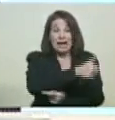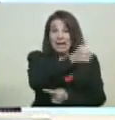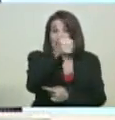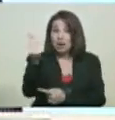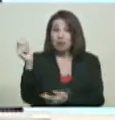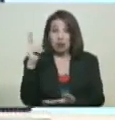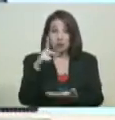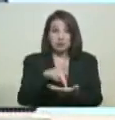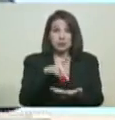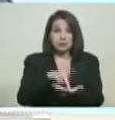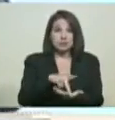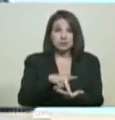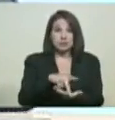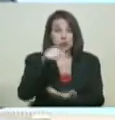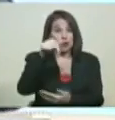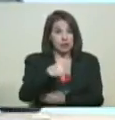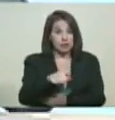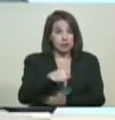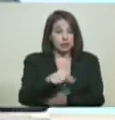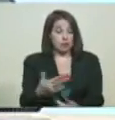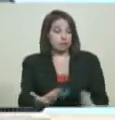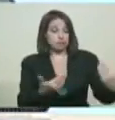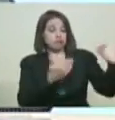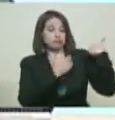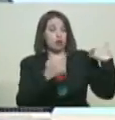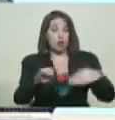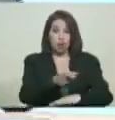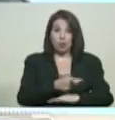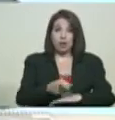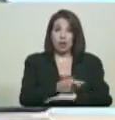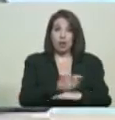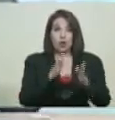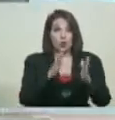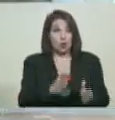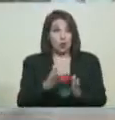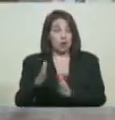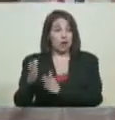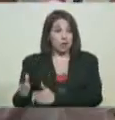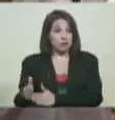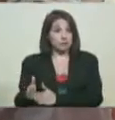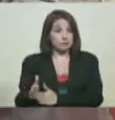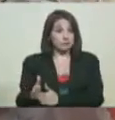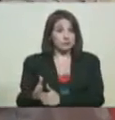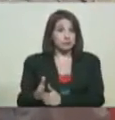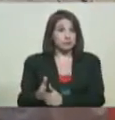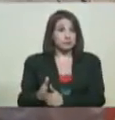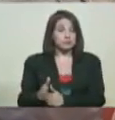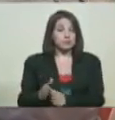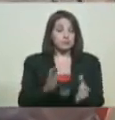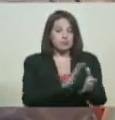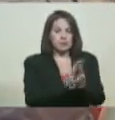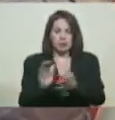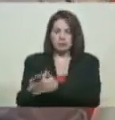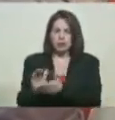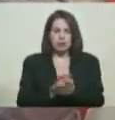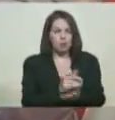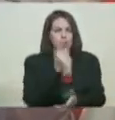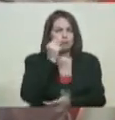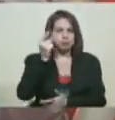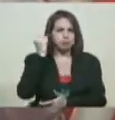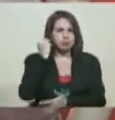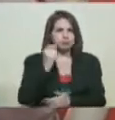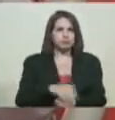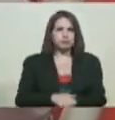los que tienen cargos de gobernadores varios gobernadores gobernadoras compañeras gobernadora